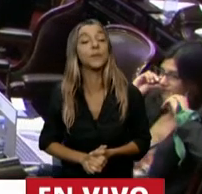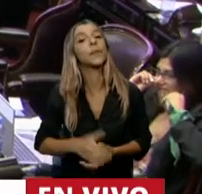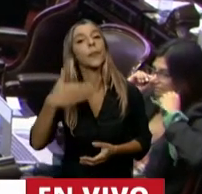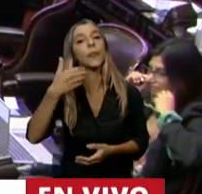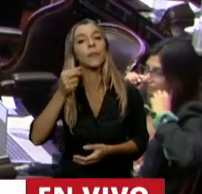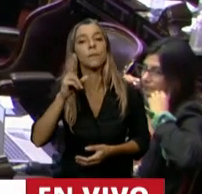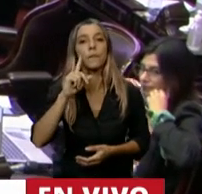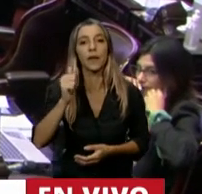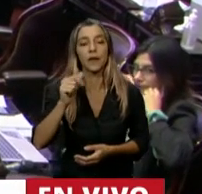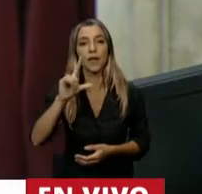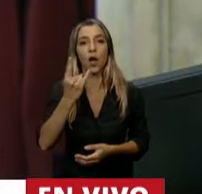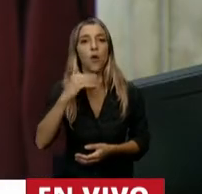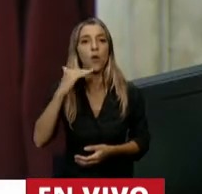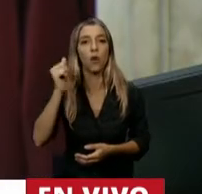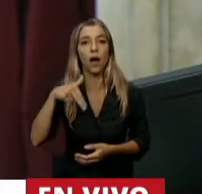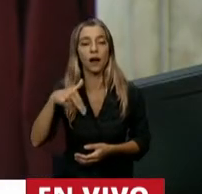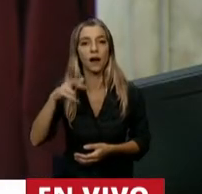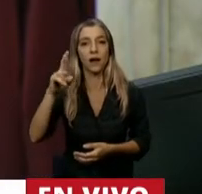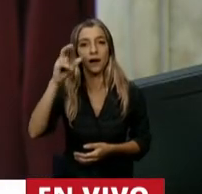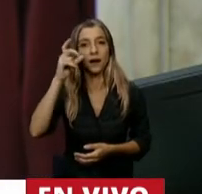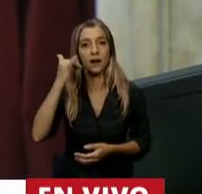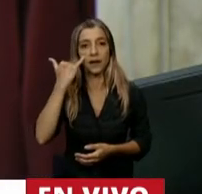María Luján Rey.